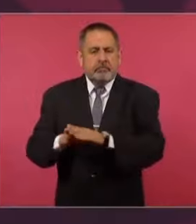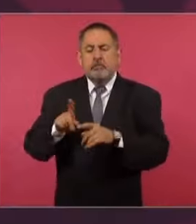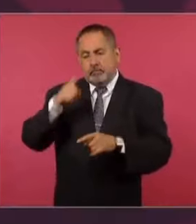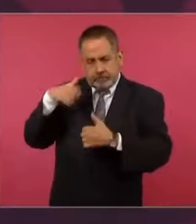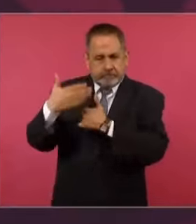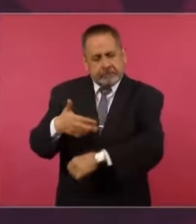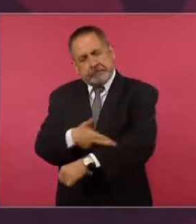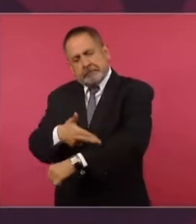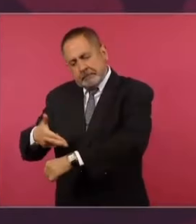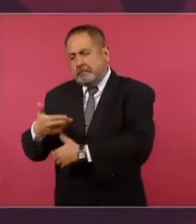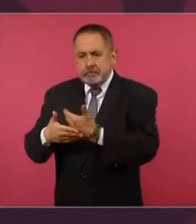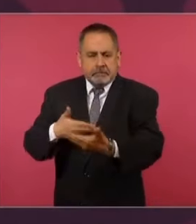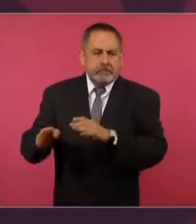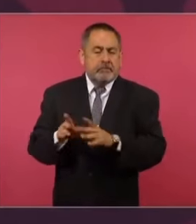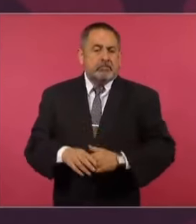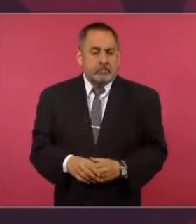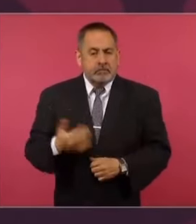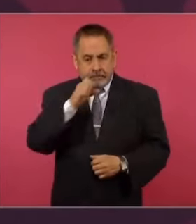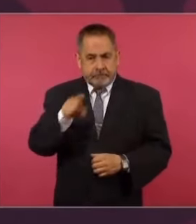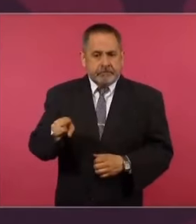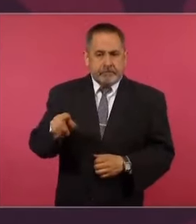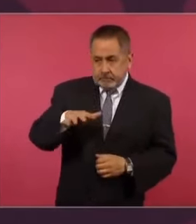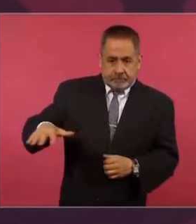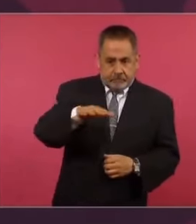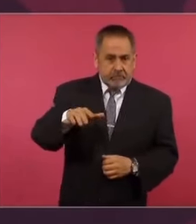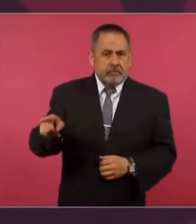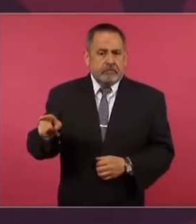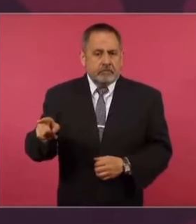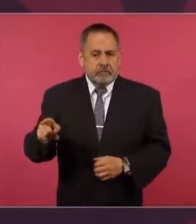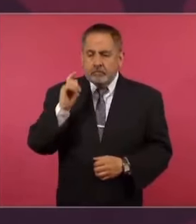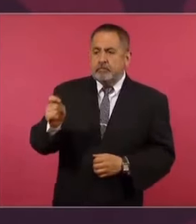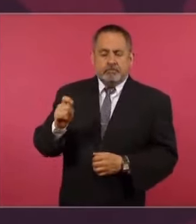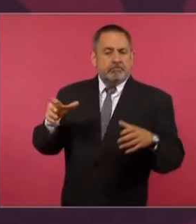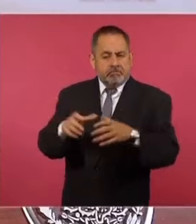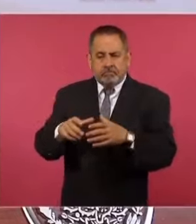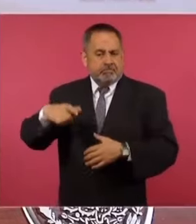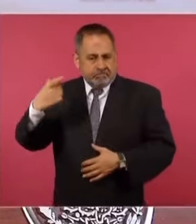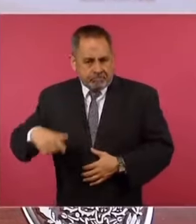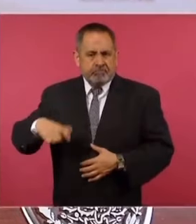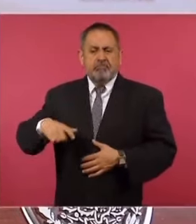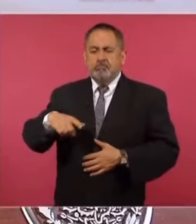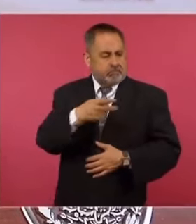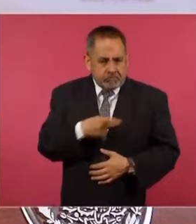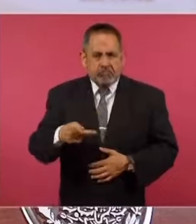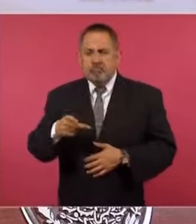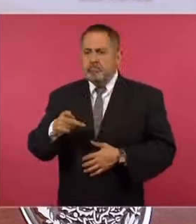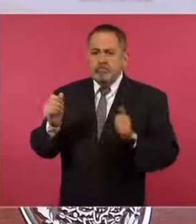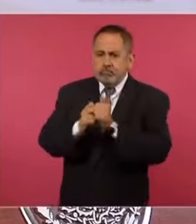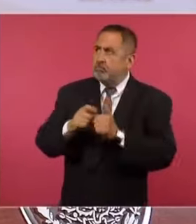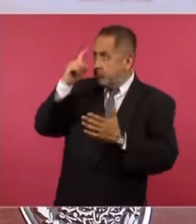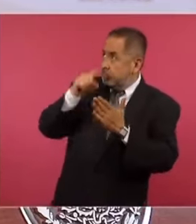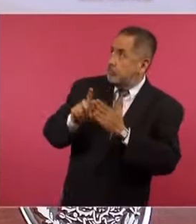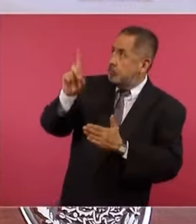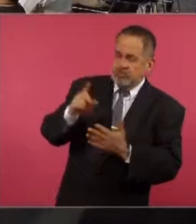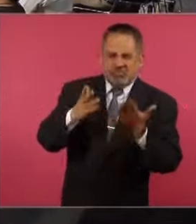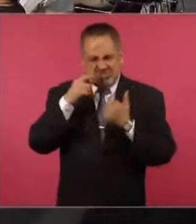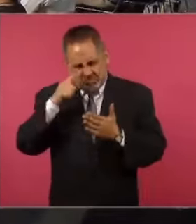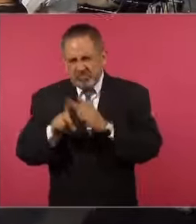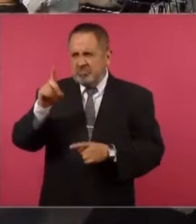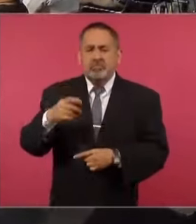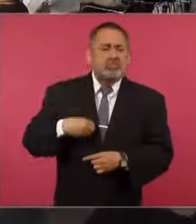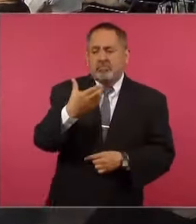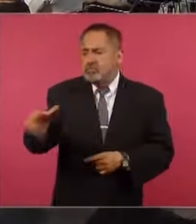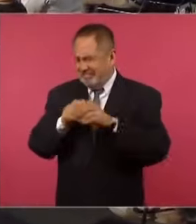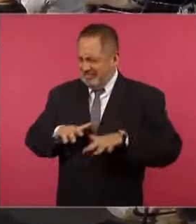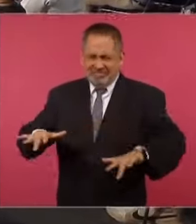cargo de la planeación del desarrollo y que el Estado represente a todos, a ricos, a pobres, a creyentes, a no creyentes, a los que viven en el campo,